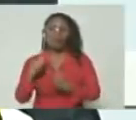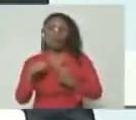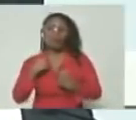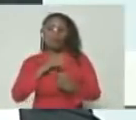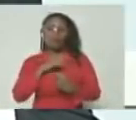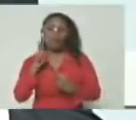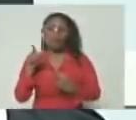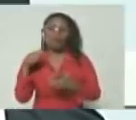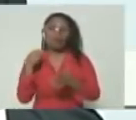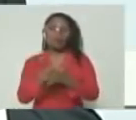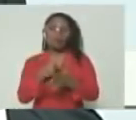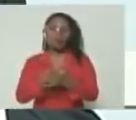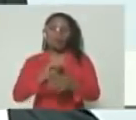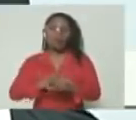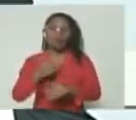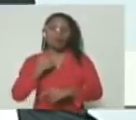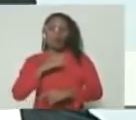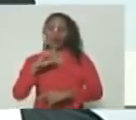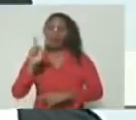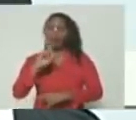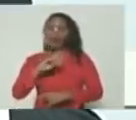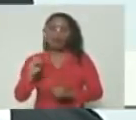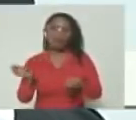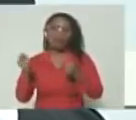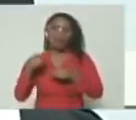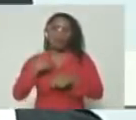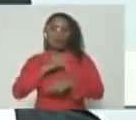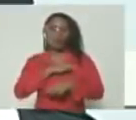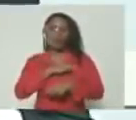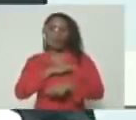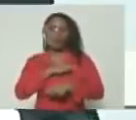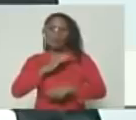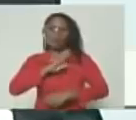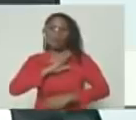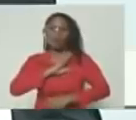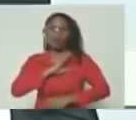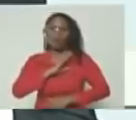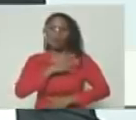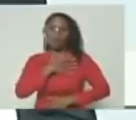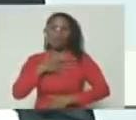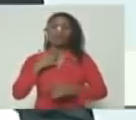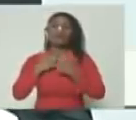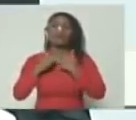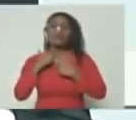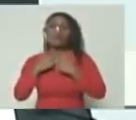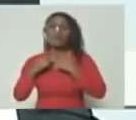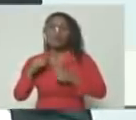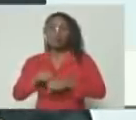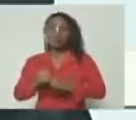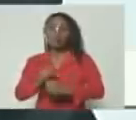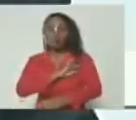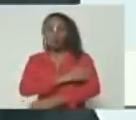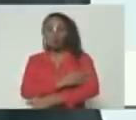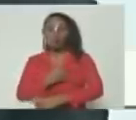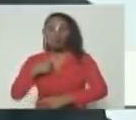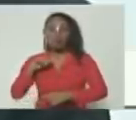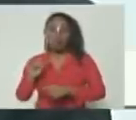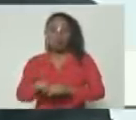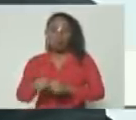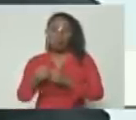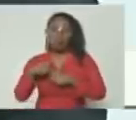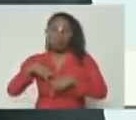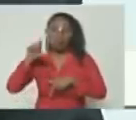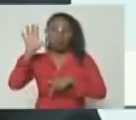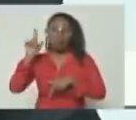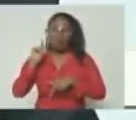ahí en esa lucha, porque nosotros no vamos a apostar por nuestra propia ambición de poder a la destrucción del país. Ahí queremos